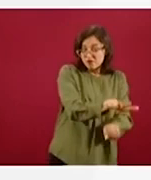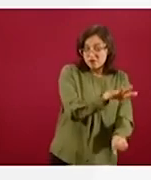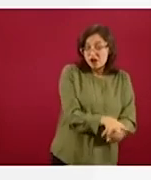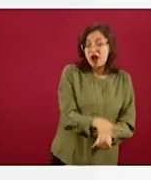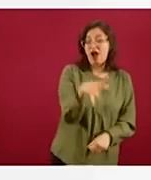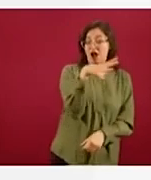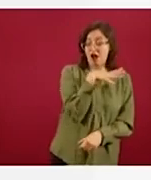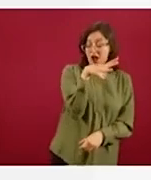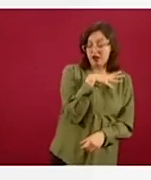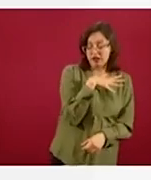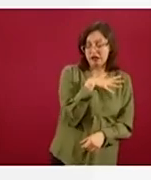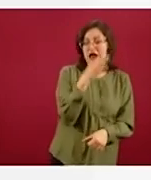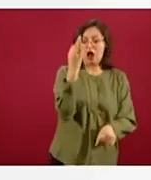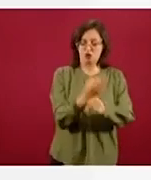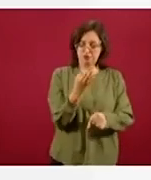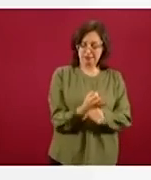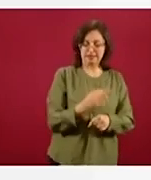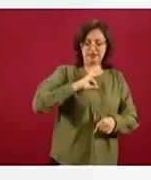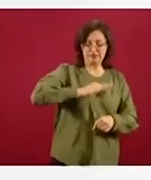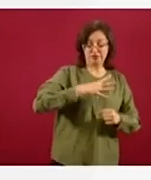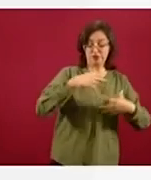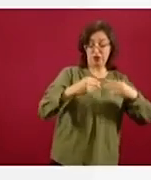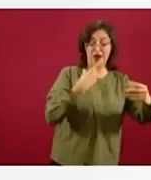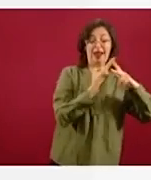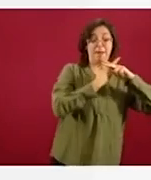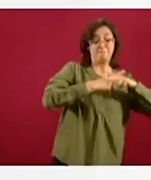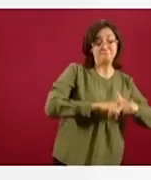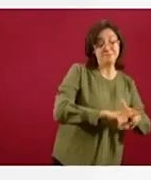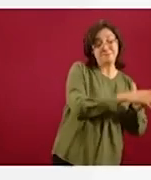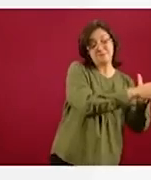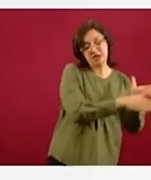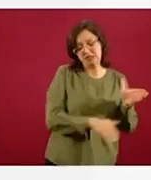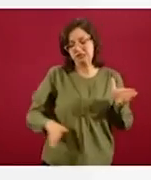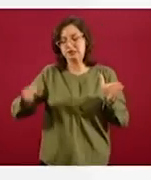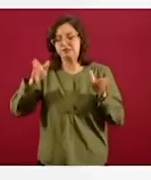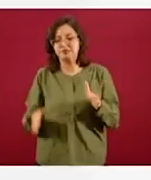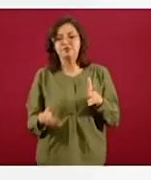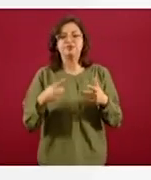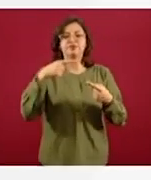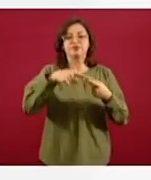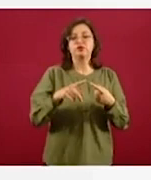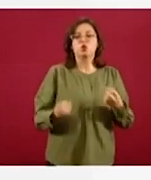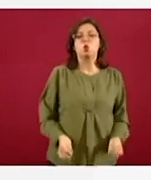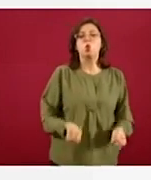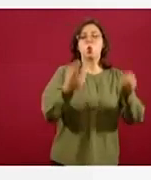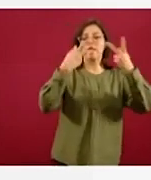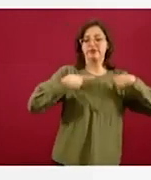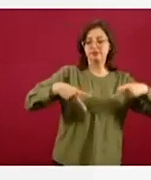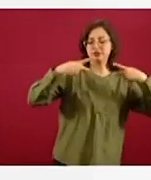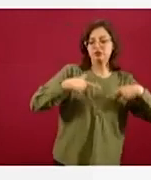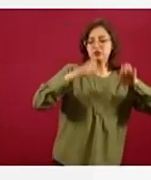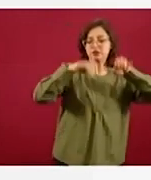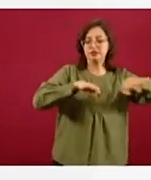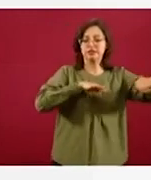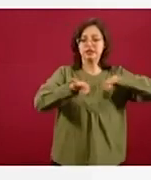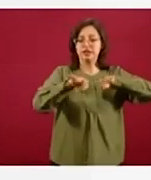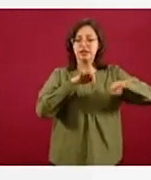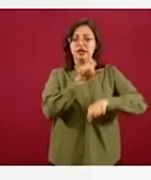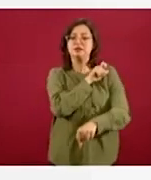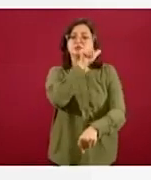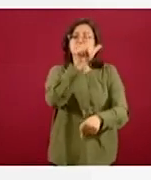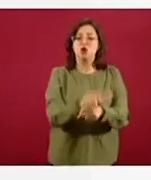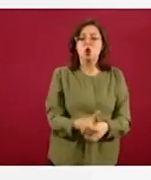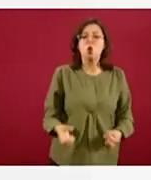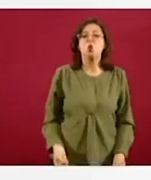en este momento, el momento inicial de la pandemia, y es primero una lista de personal y de especialidades, sus fuentes de oxígeno y aire